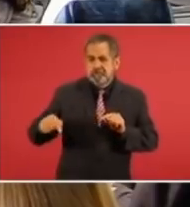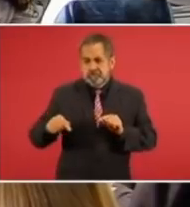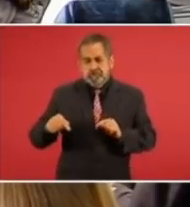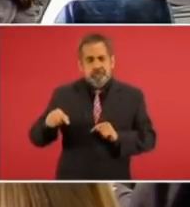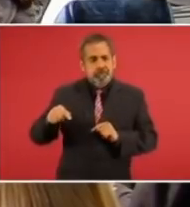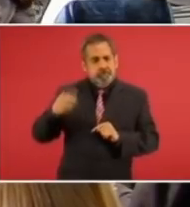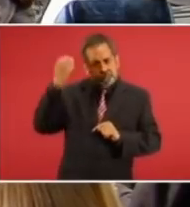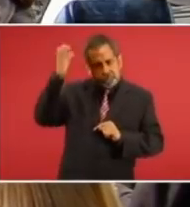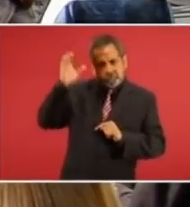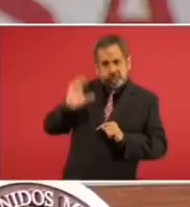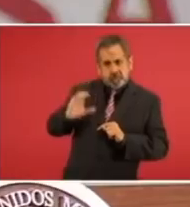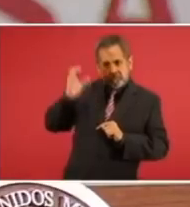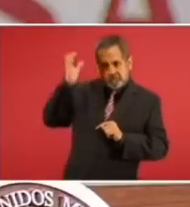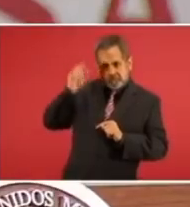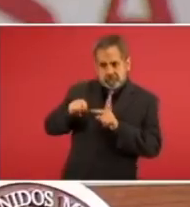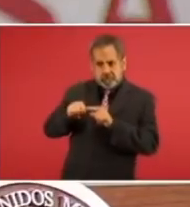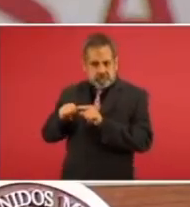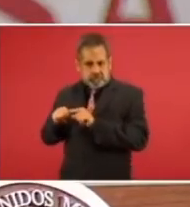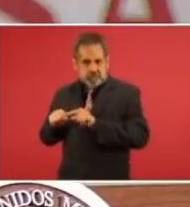Culiacán.